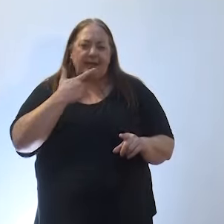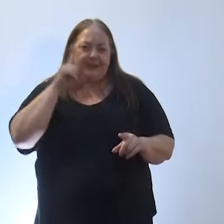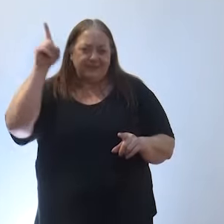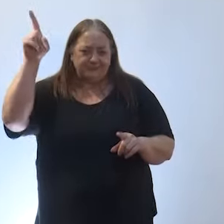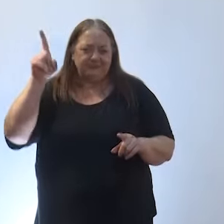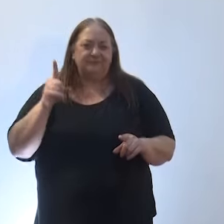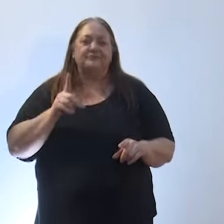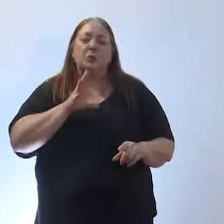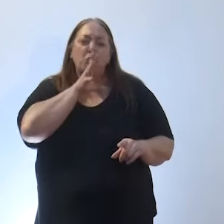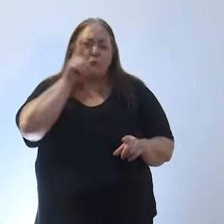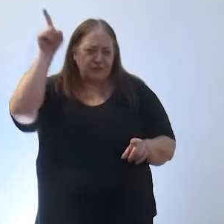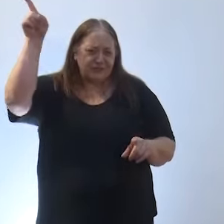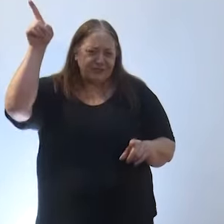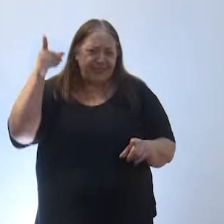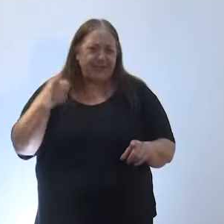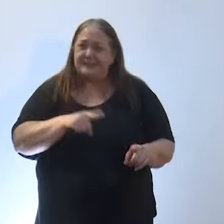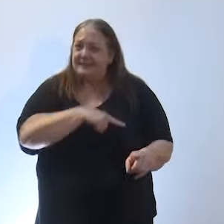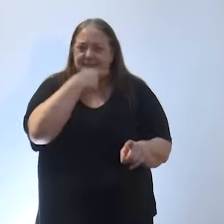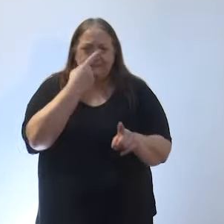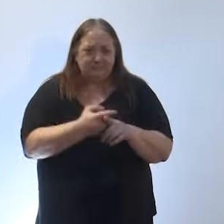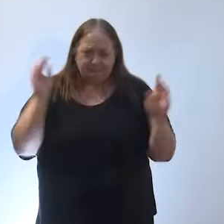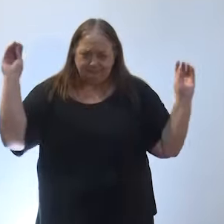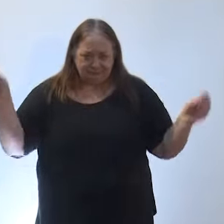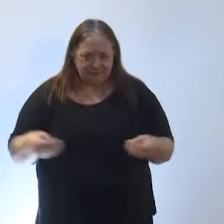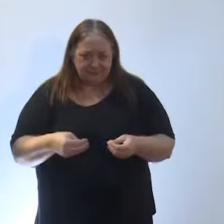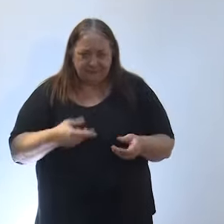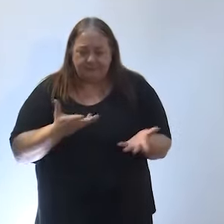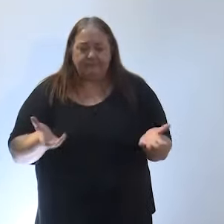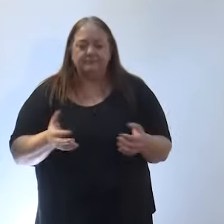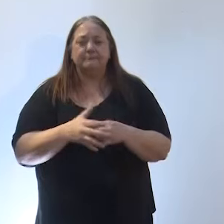hemos logrado ni siquiera reinstalarlo en términos